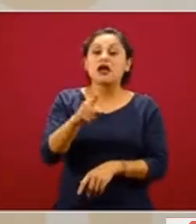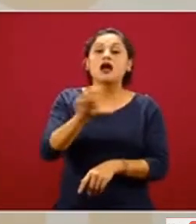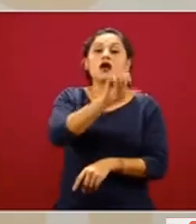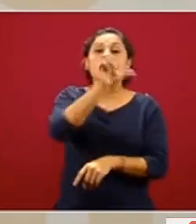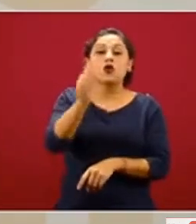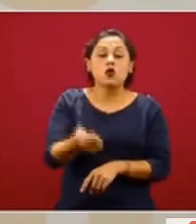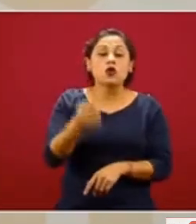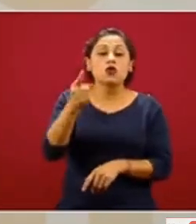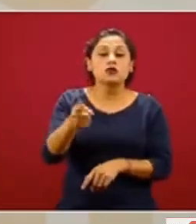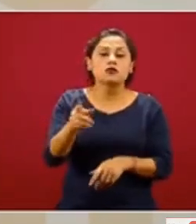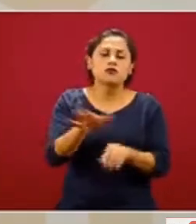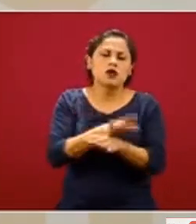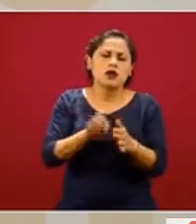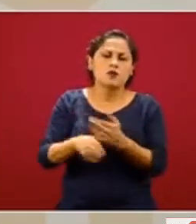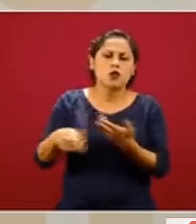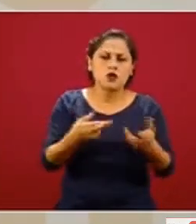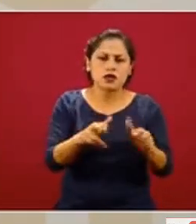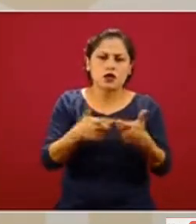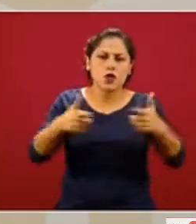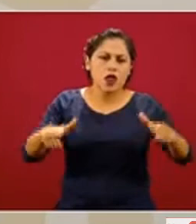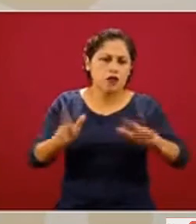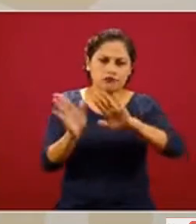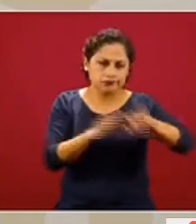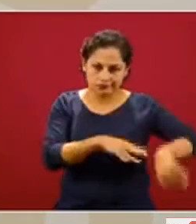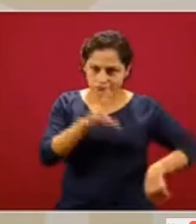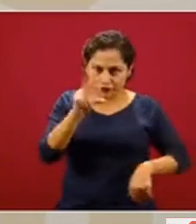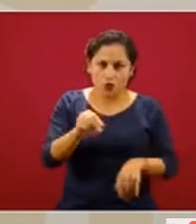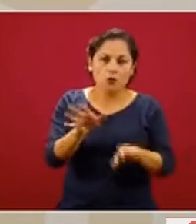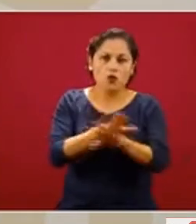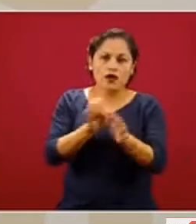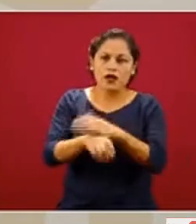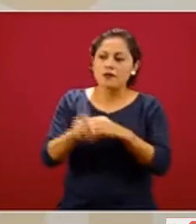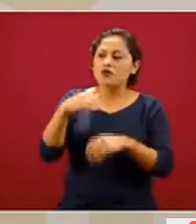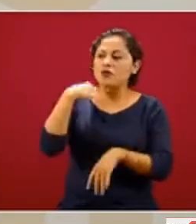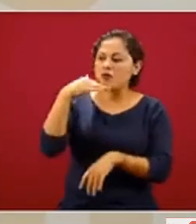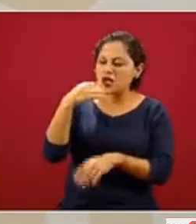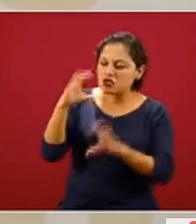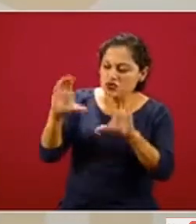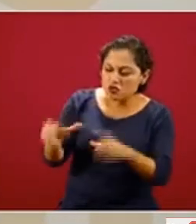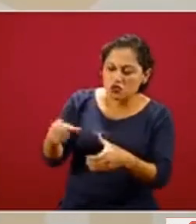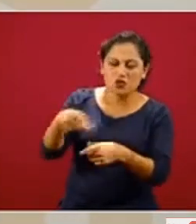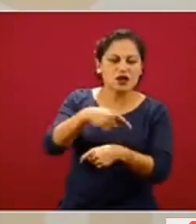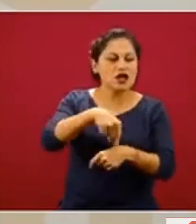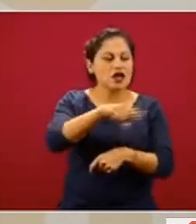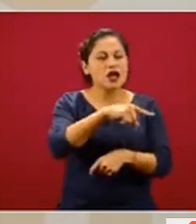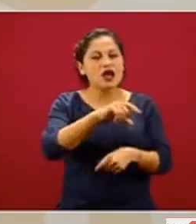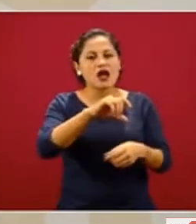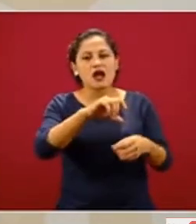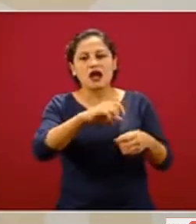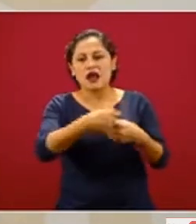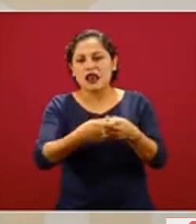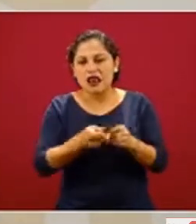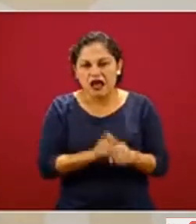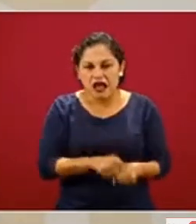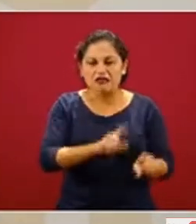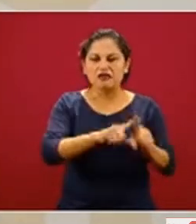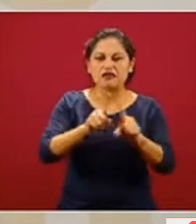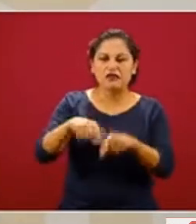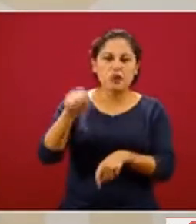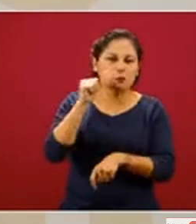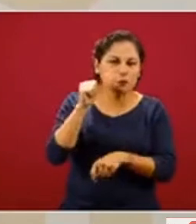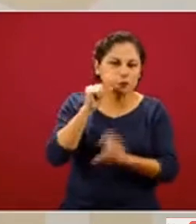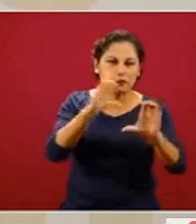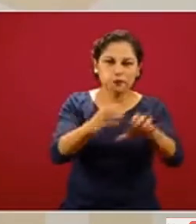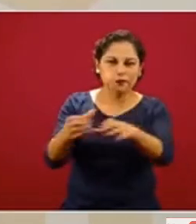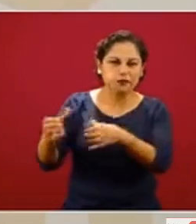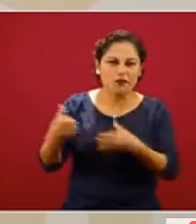llantas abandonadas, en las llantas viejas, en las latas. Donde hay basura hay pequeños residuos de agua y